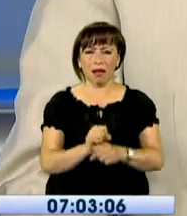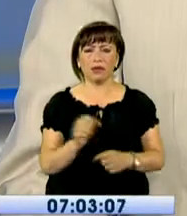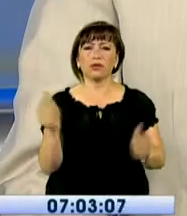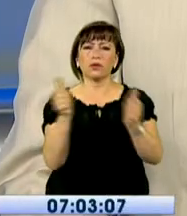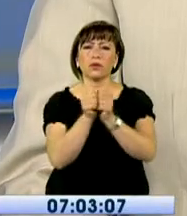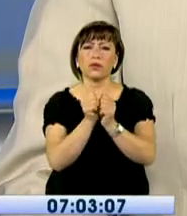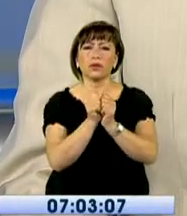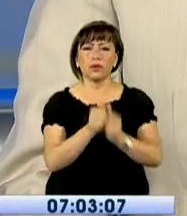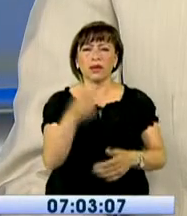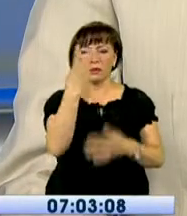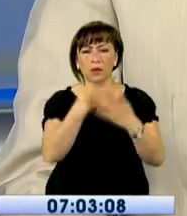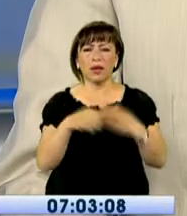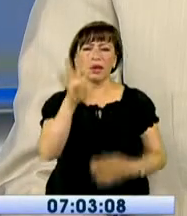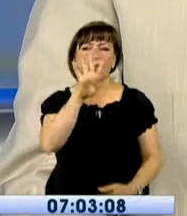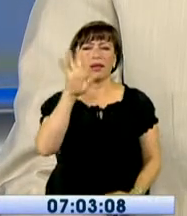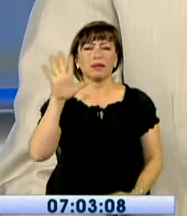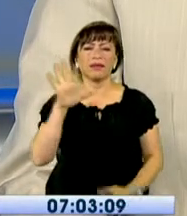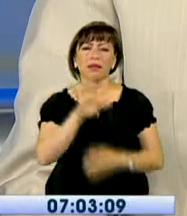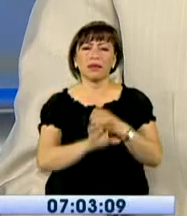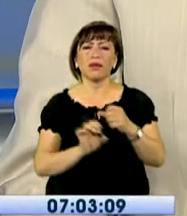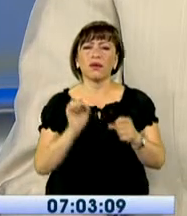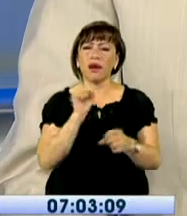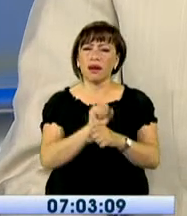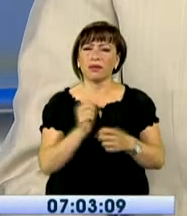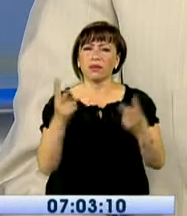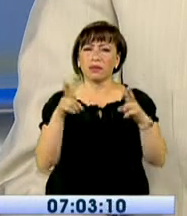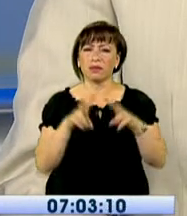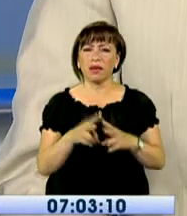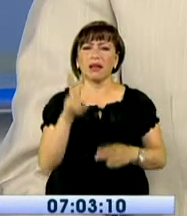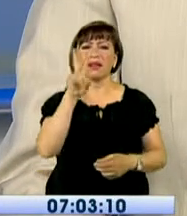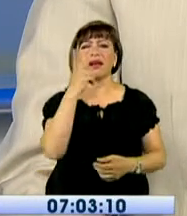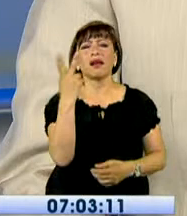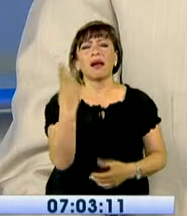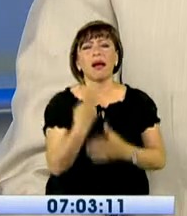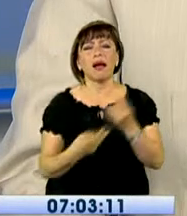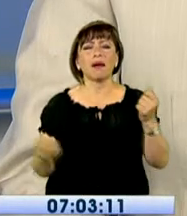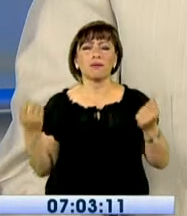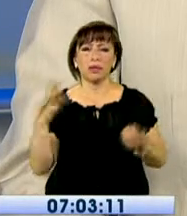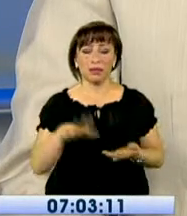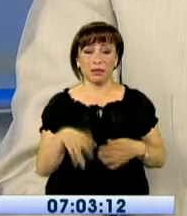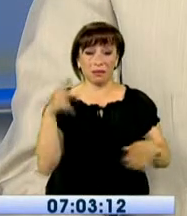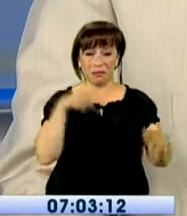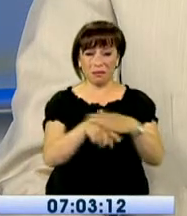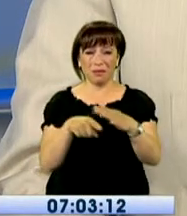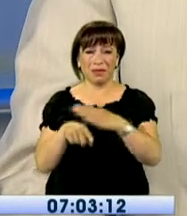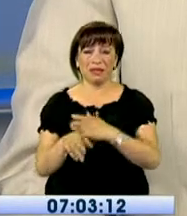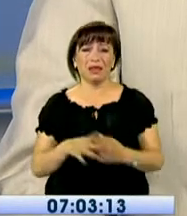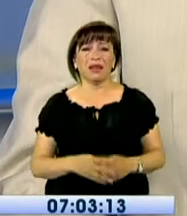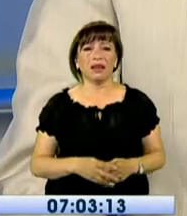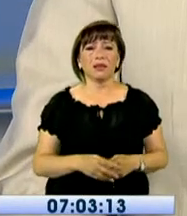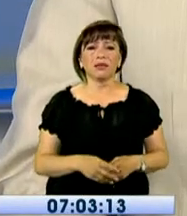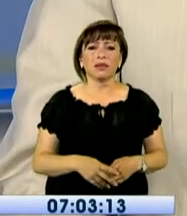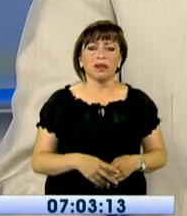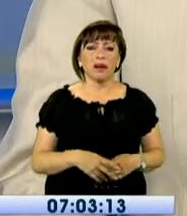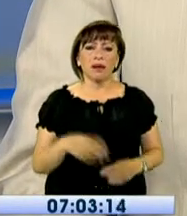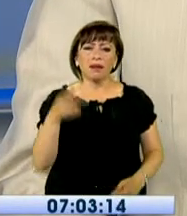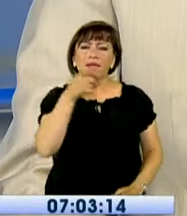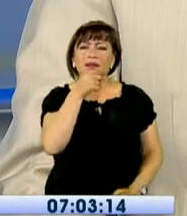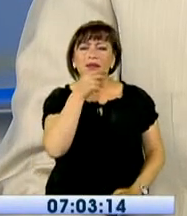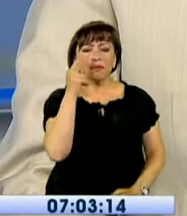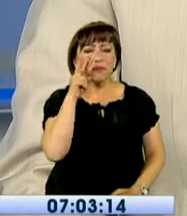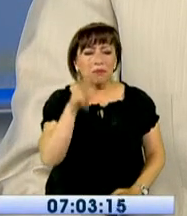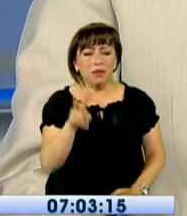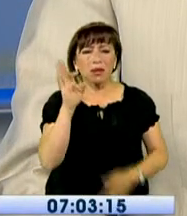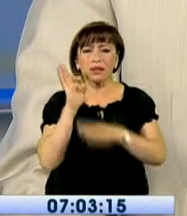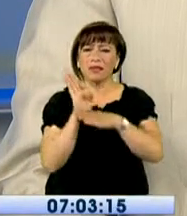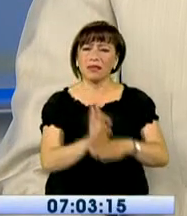75 fueron asesinadas por dos sujetos encapuchados. Los atacantes torturaron y degollaron a sus víctimas ante la presencia de la nieta, quien quedó